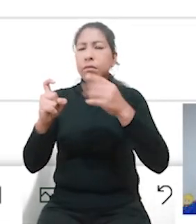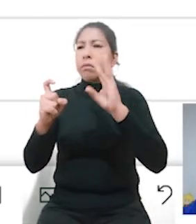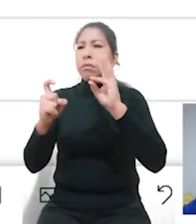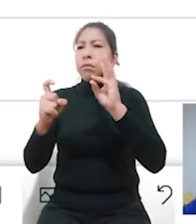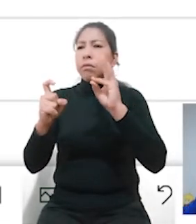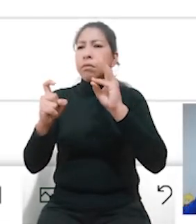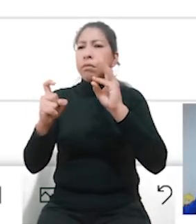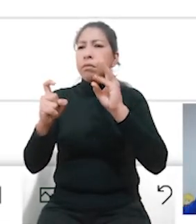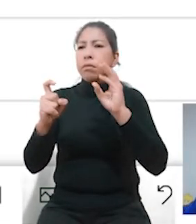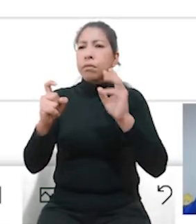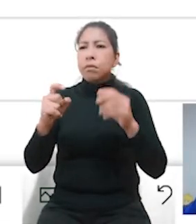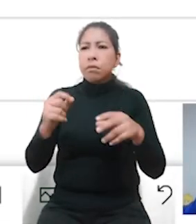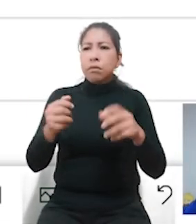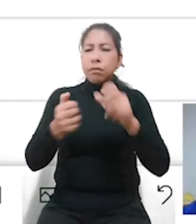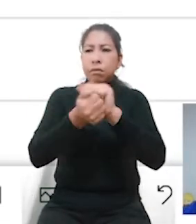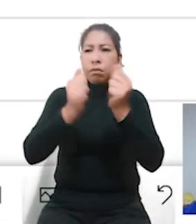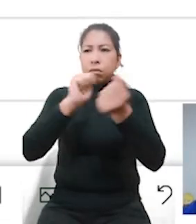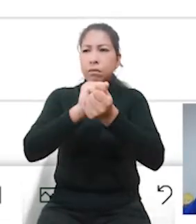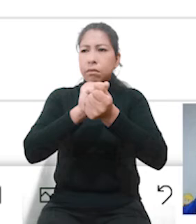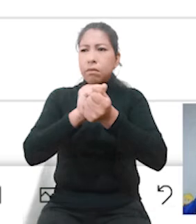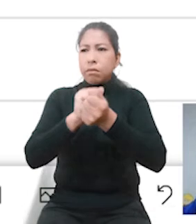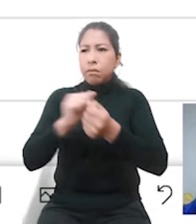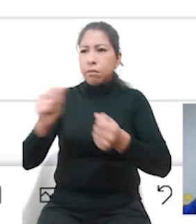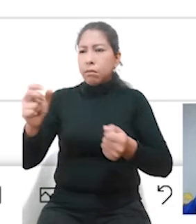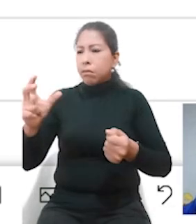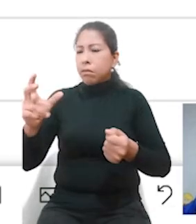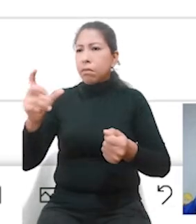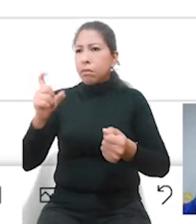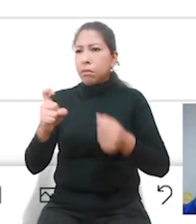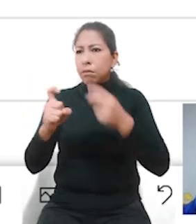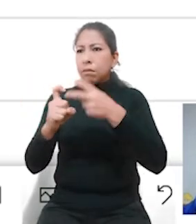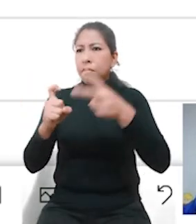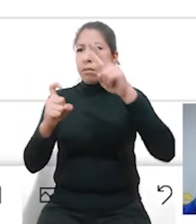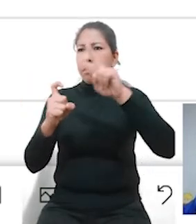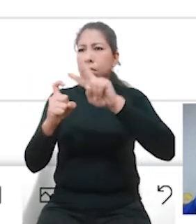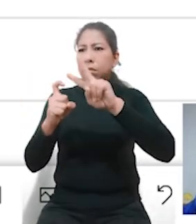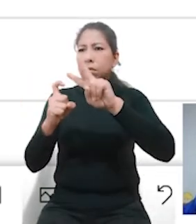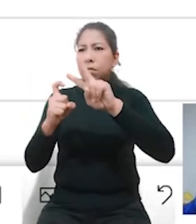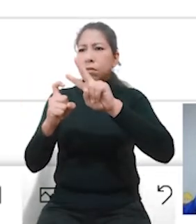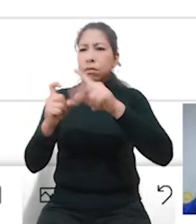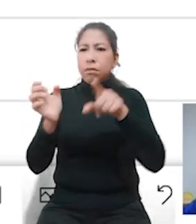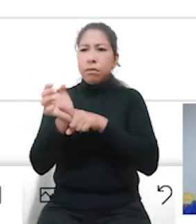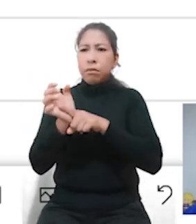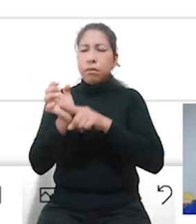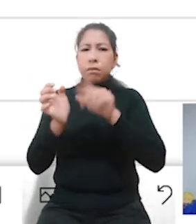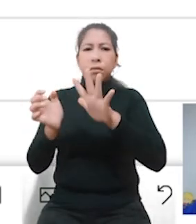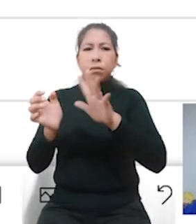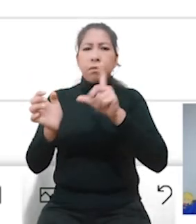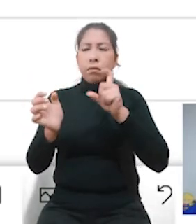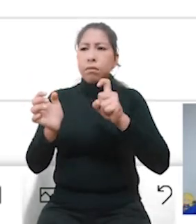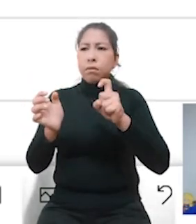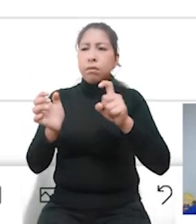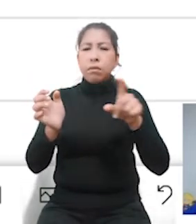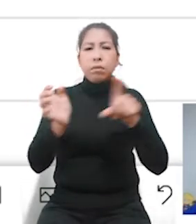6. Si lo reemplazamos en esta expresión, x cuadrado menos 5x menos 4,